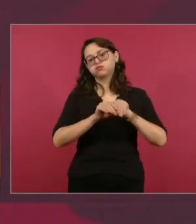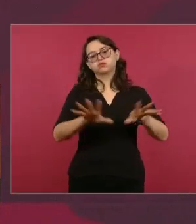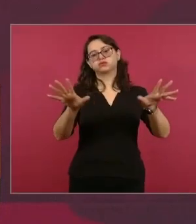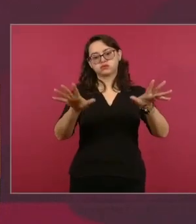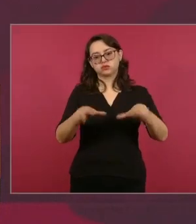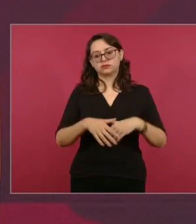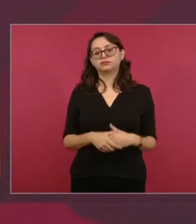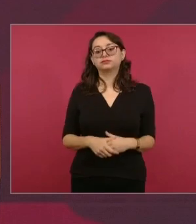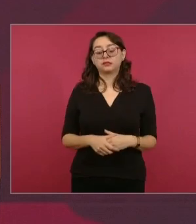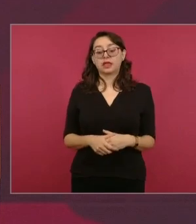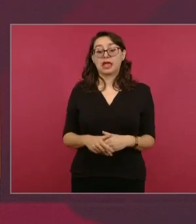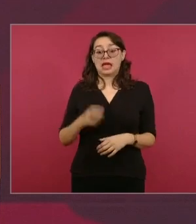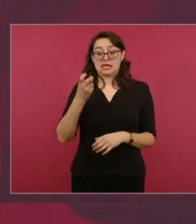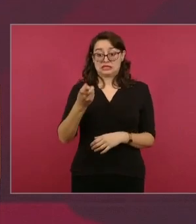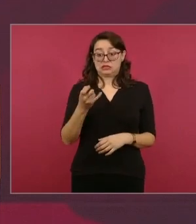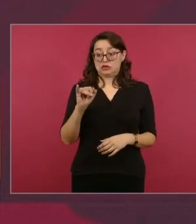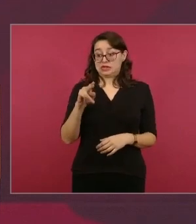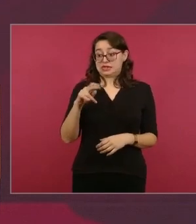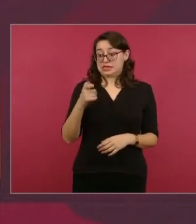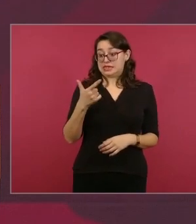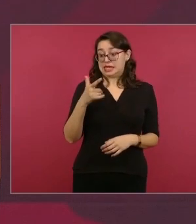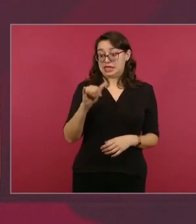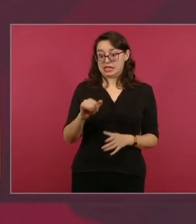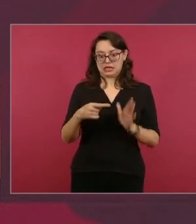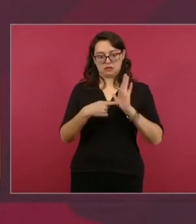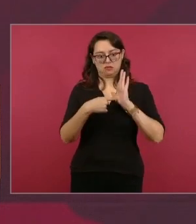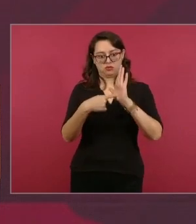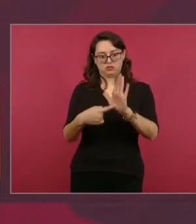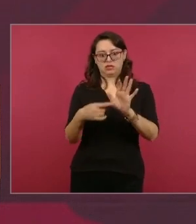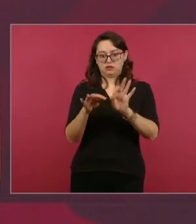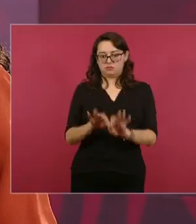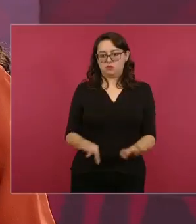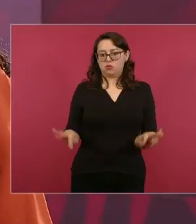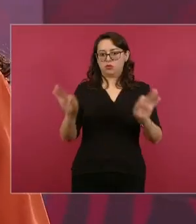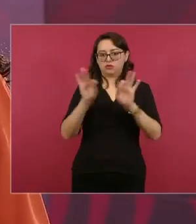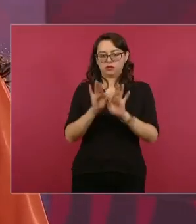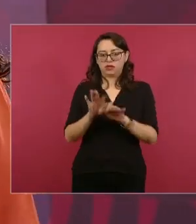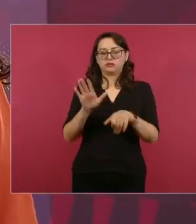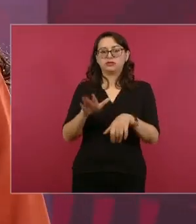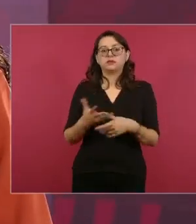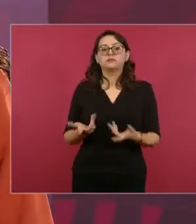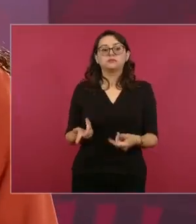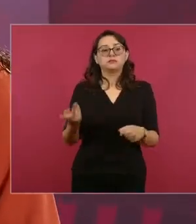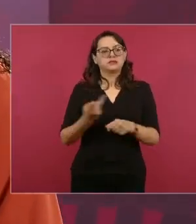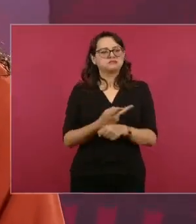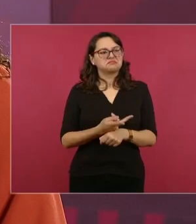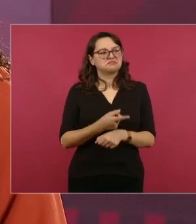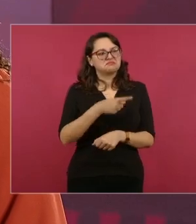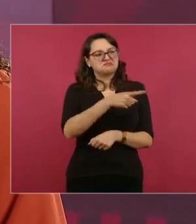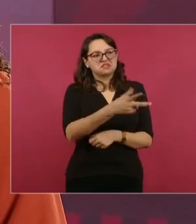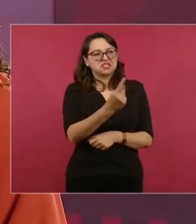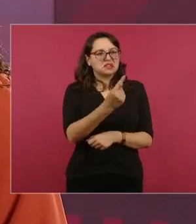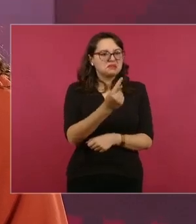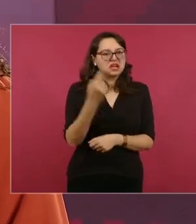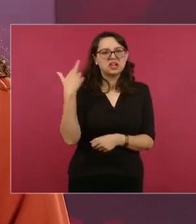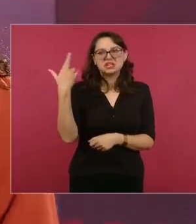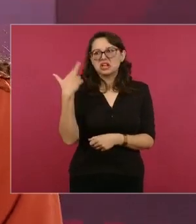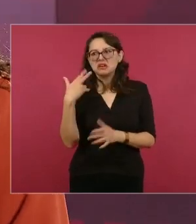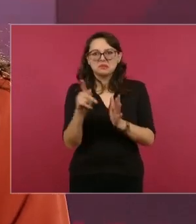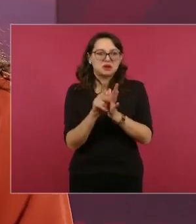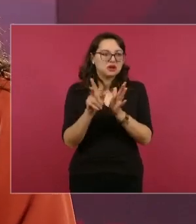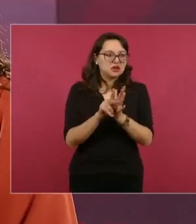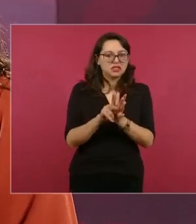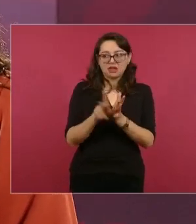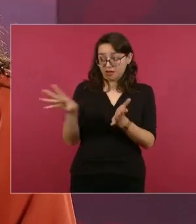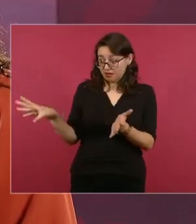que nos muestran cómo vamos avanzando en la estrategia de seguridad a veces no se reportan, así que vamos a tomar un